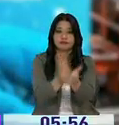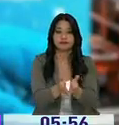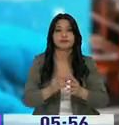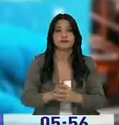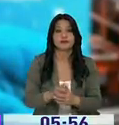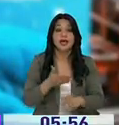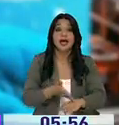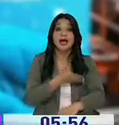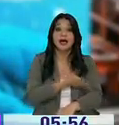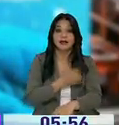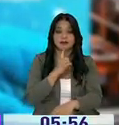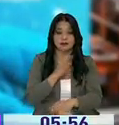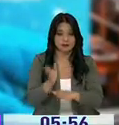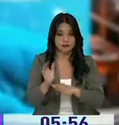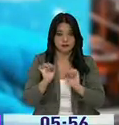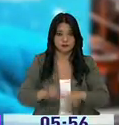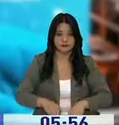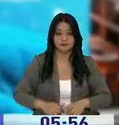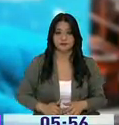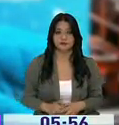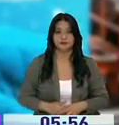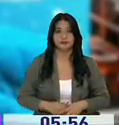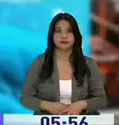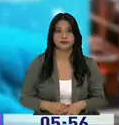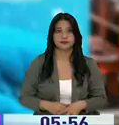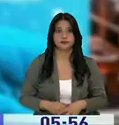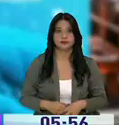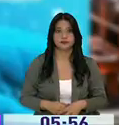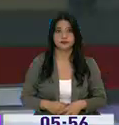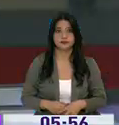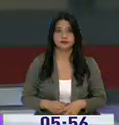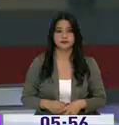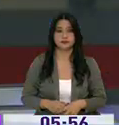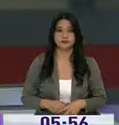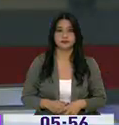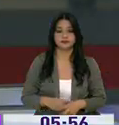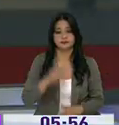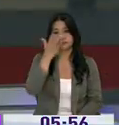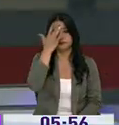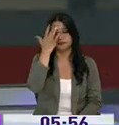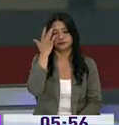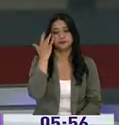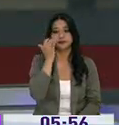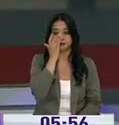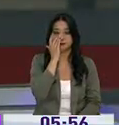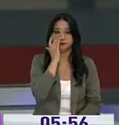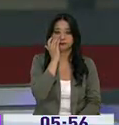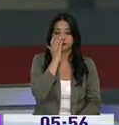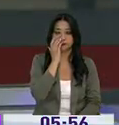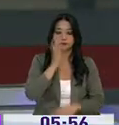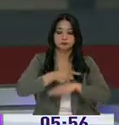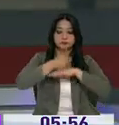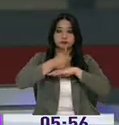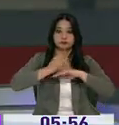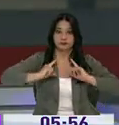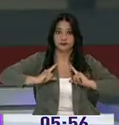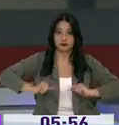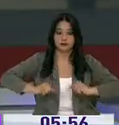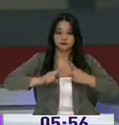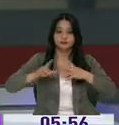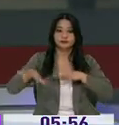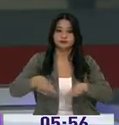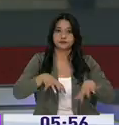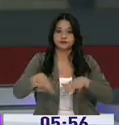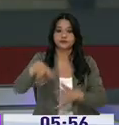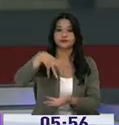a su salida, informó Adriana Peralta. Las autoridades de salud, en coordinación con la Gobernación de la